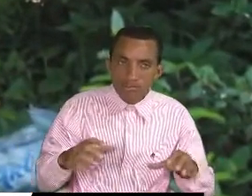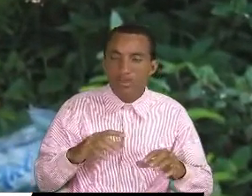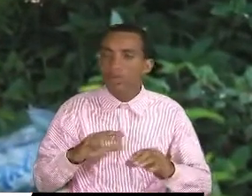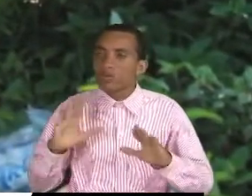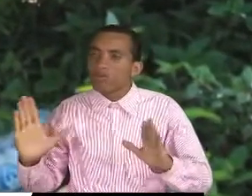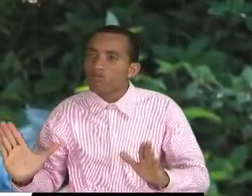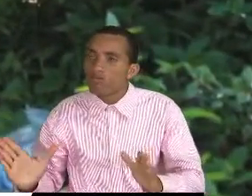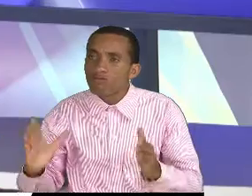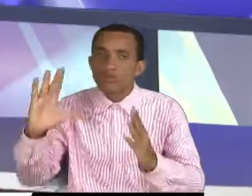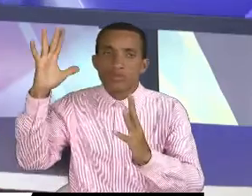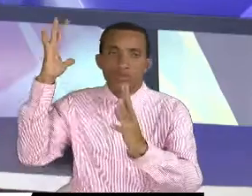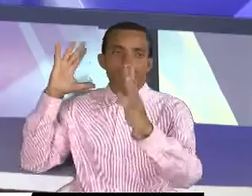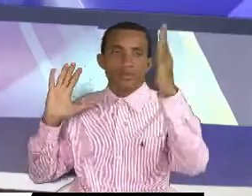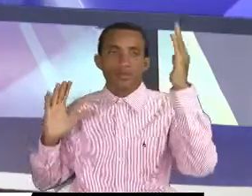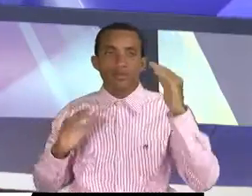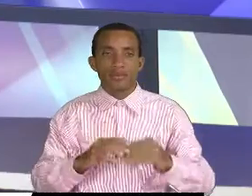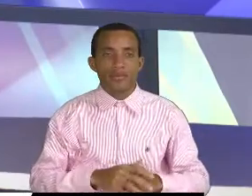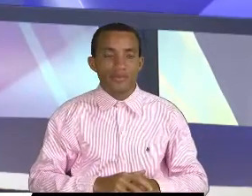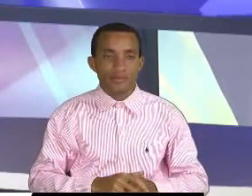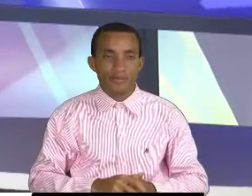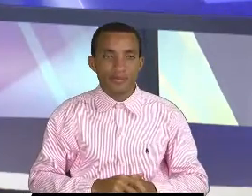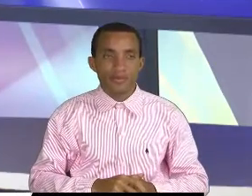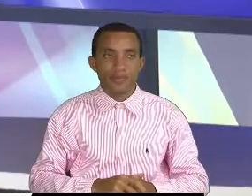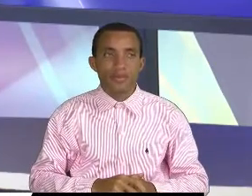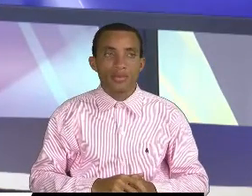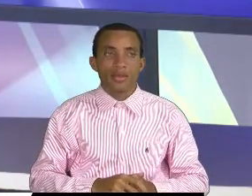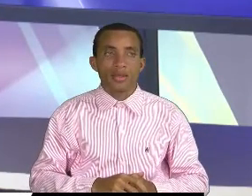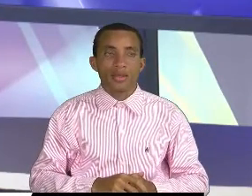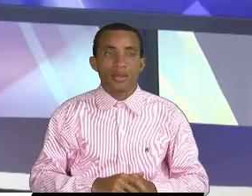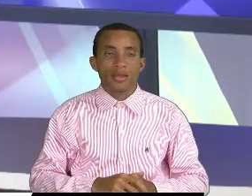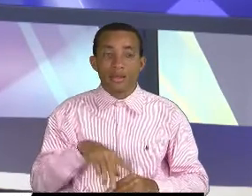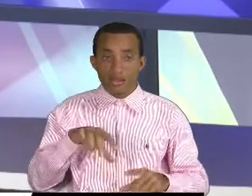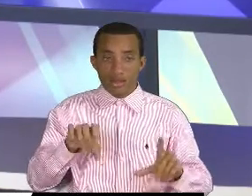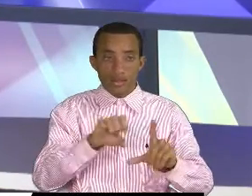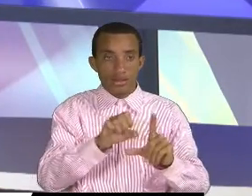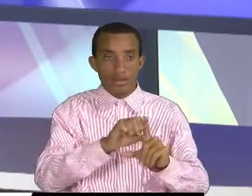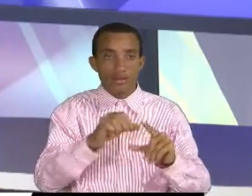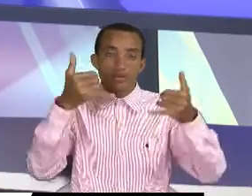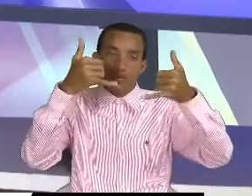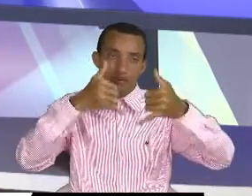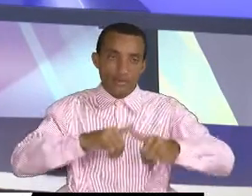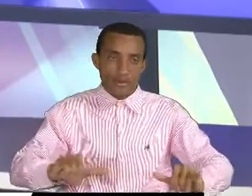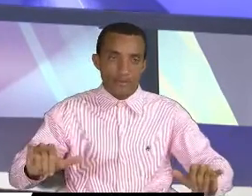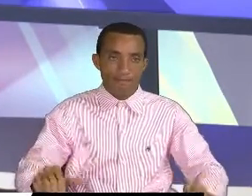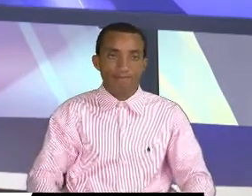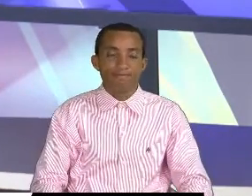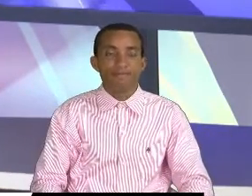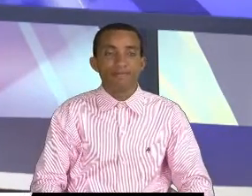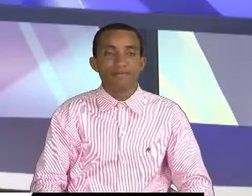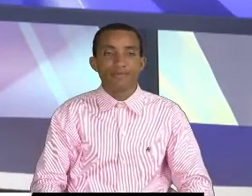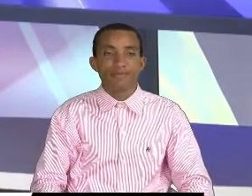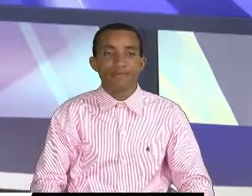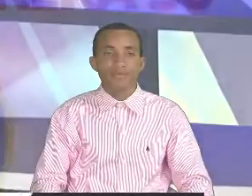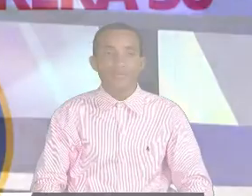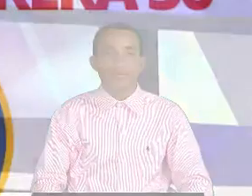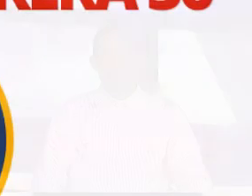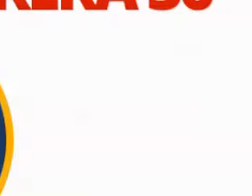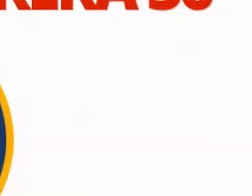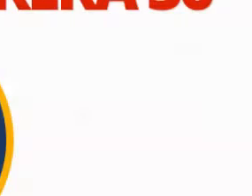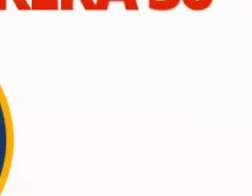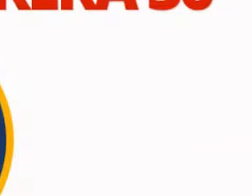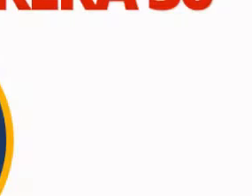ambiente. Es por ahora todo en Enlace Noticias por la presente emisión, pero antes de despedirnos, recuerde